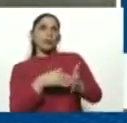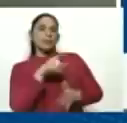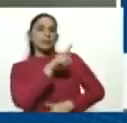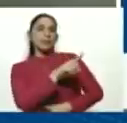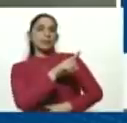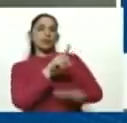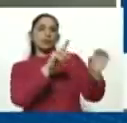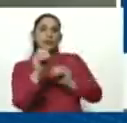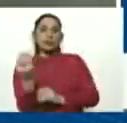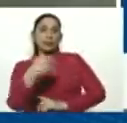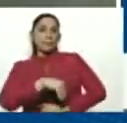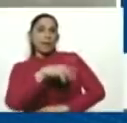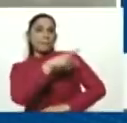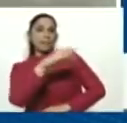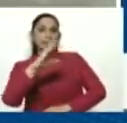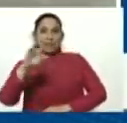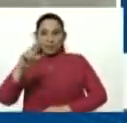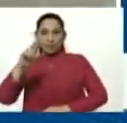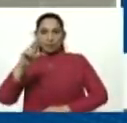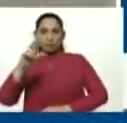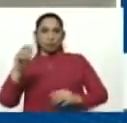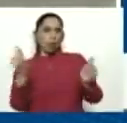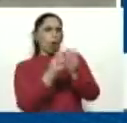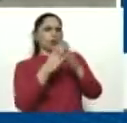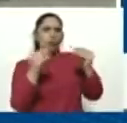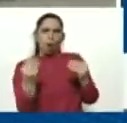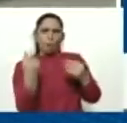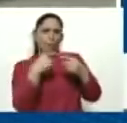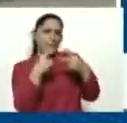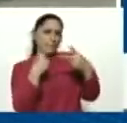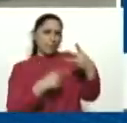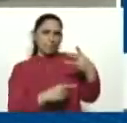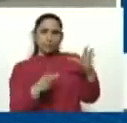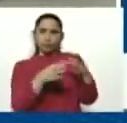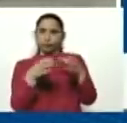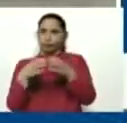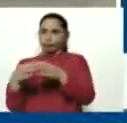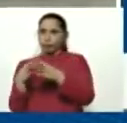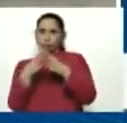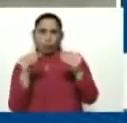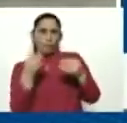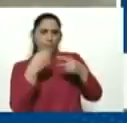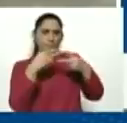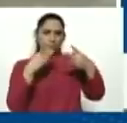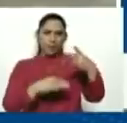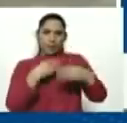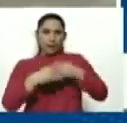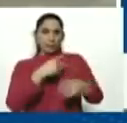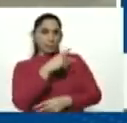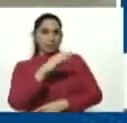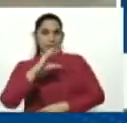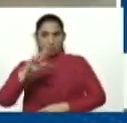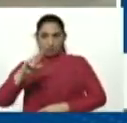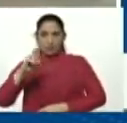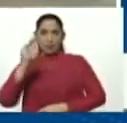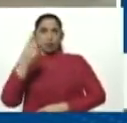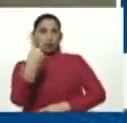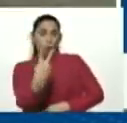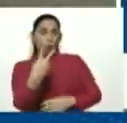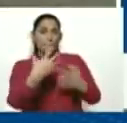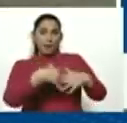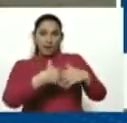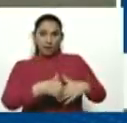250.160 más PCR con todos sus jugueticos, como decimos, con todos los insumos para hacer la PCR. Dos máquinas que se